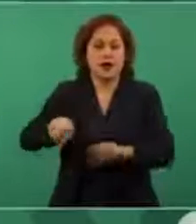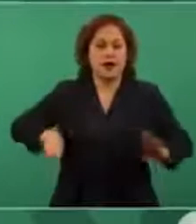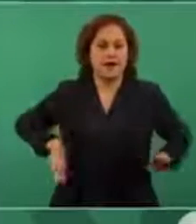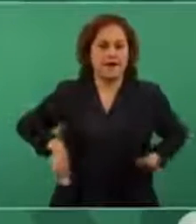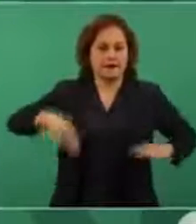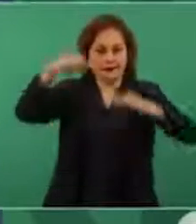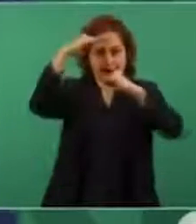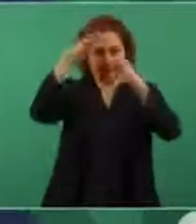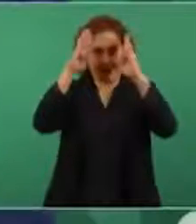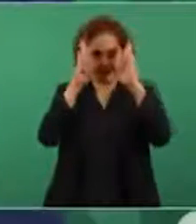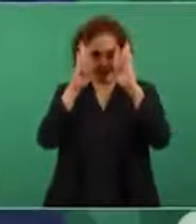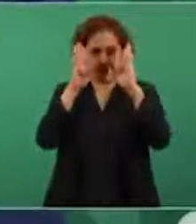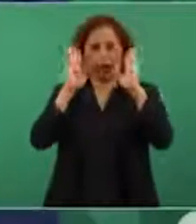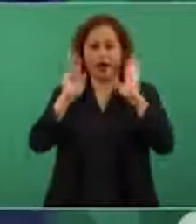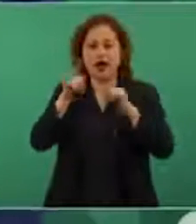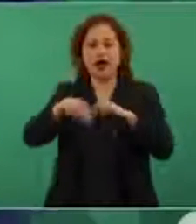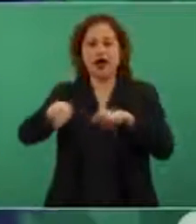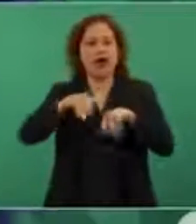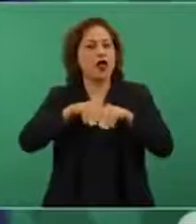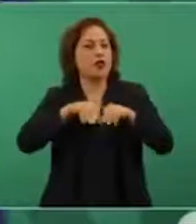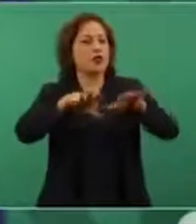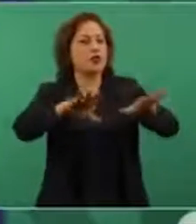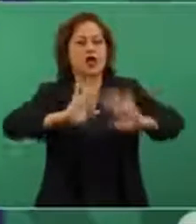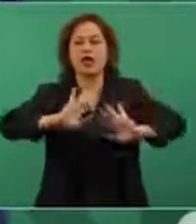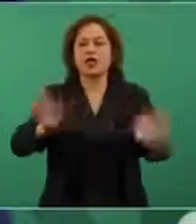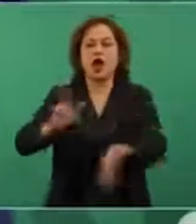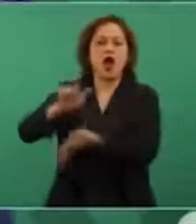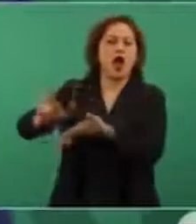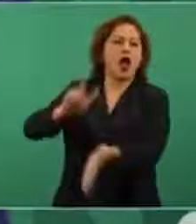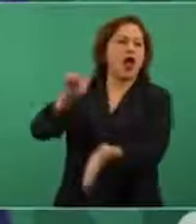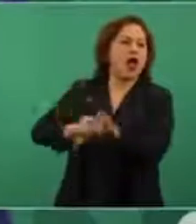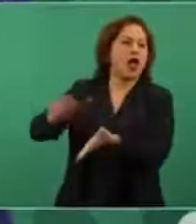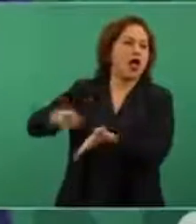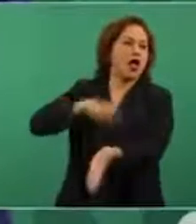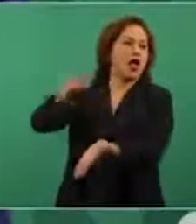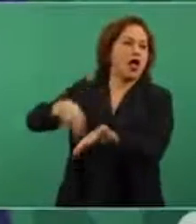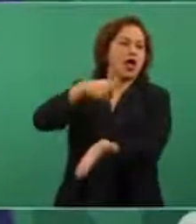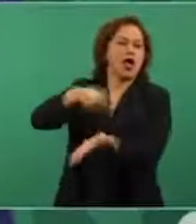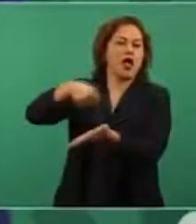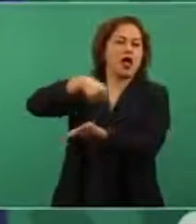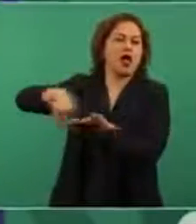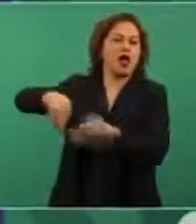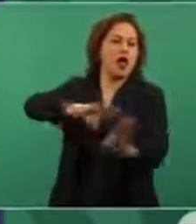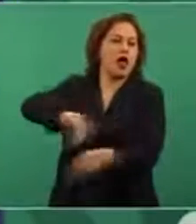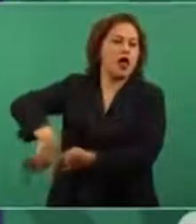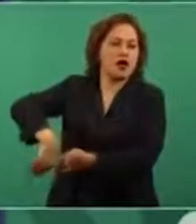se suspendió en definitiva la reforma. No,